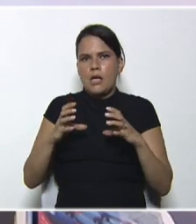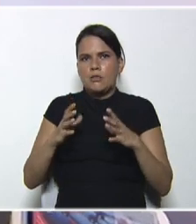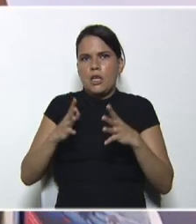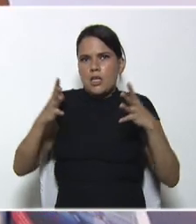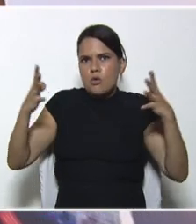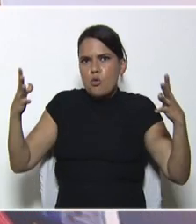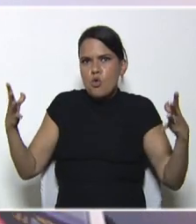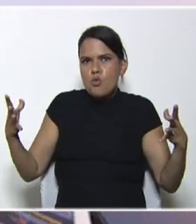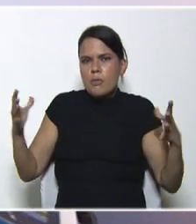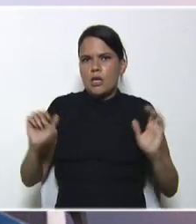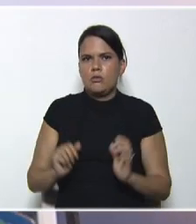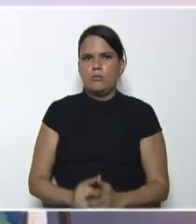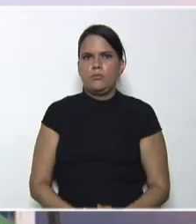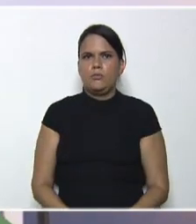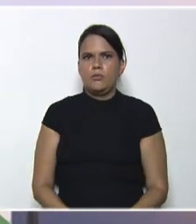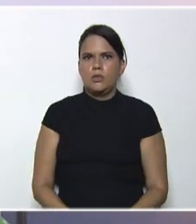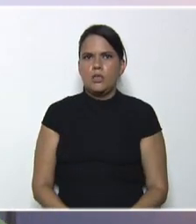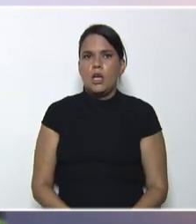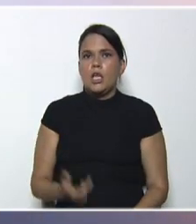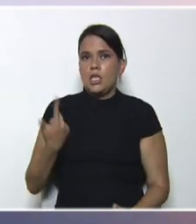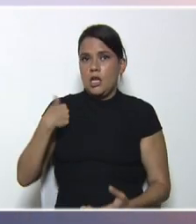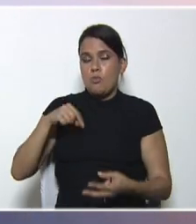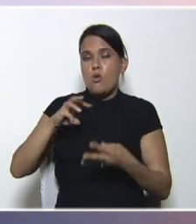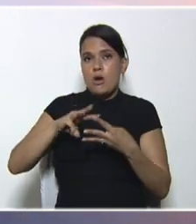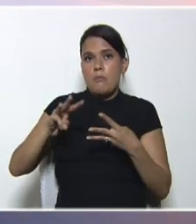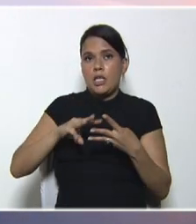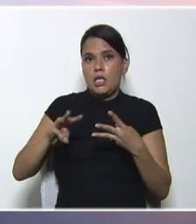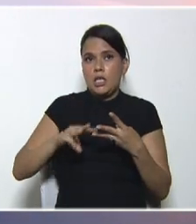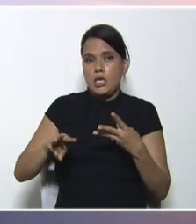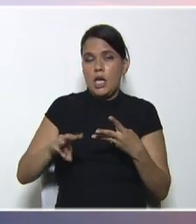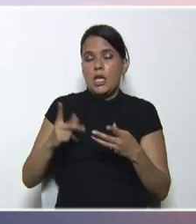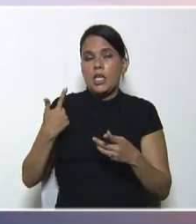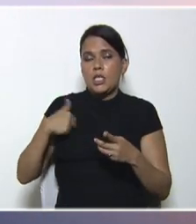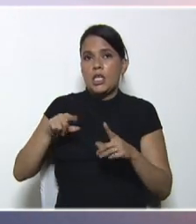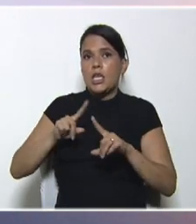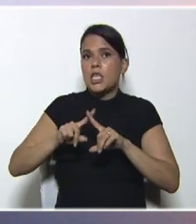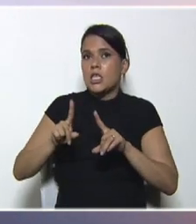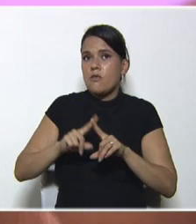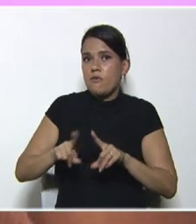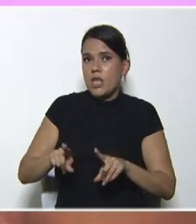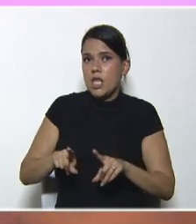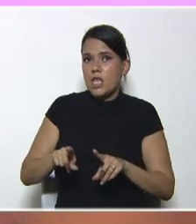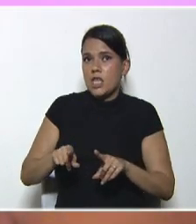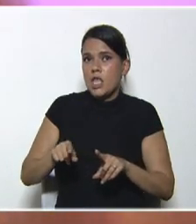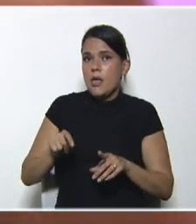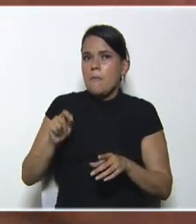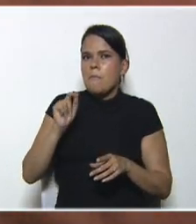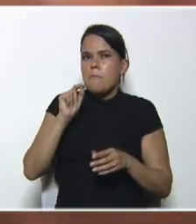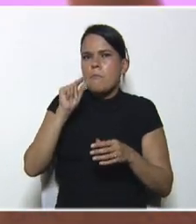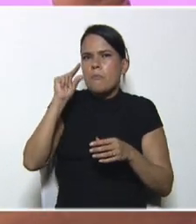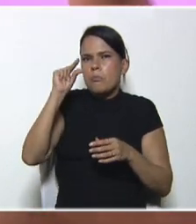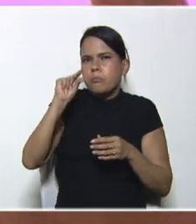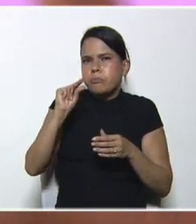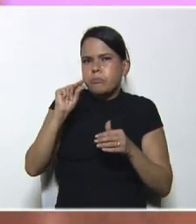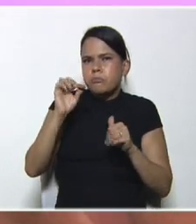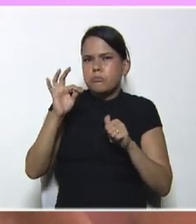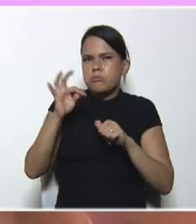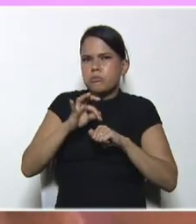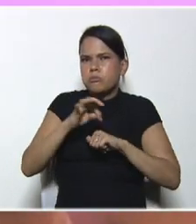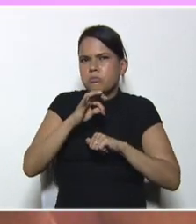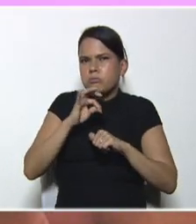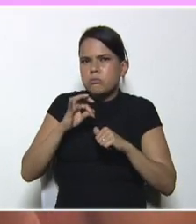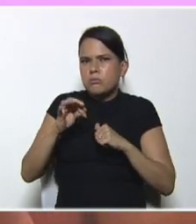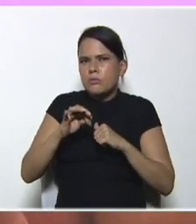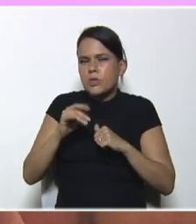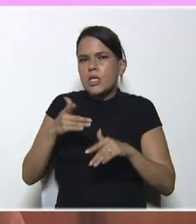volumen. Acá tenemos una materia compuesta por diferentes partículas subatómicas y tenemos, acá en este caso